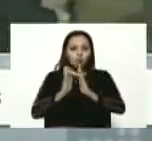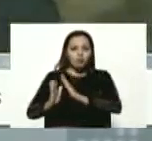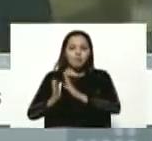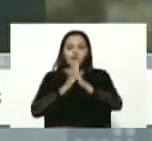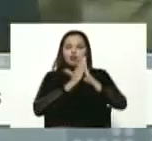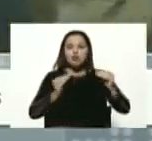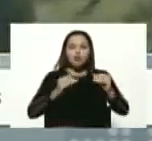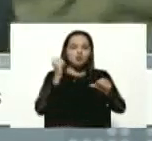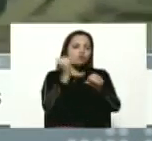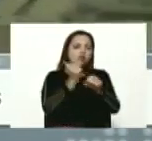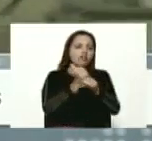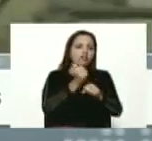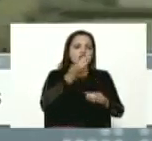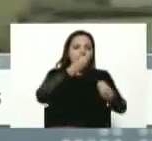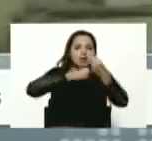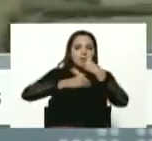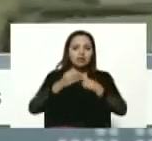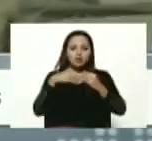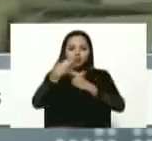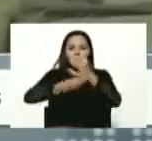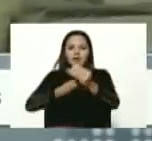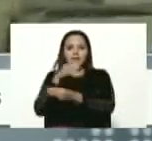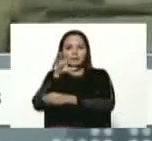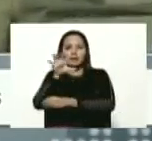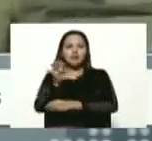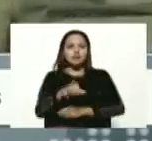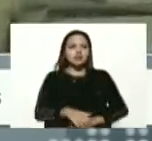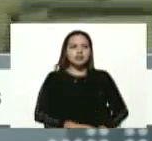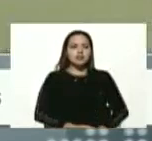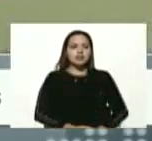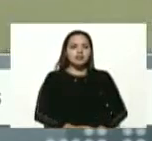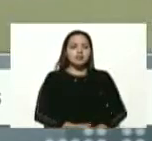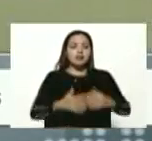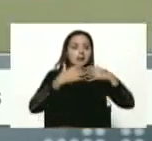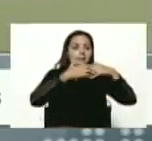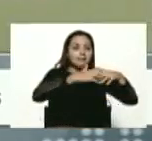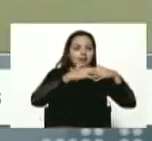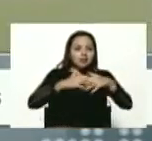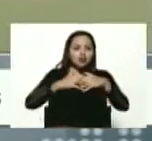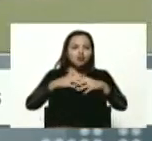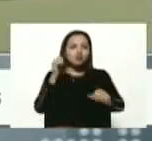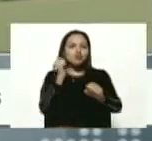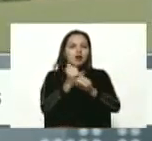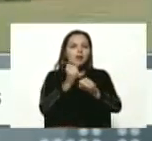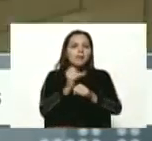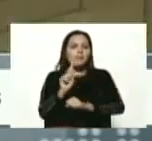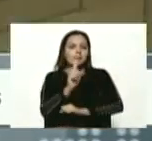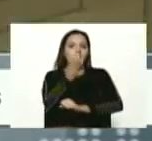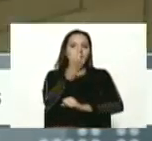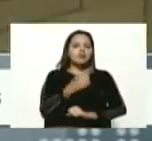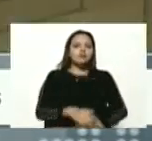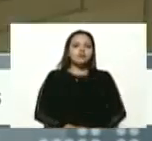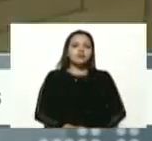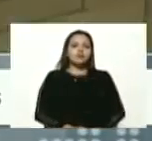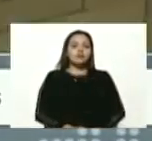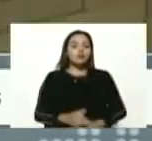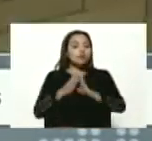los productores de alimentos del país, para la agroindustria, para los productores primarios, todo,